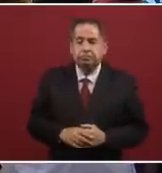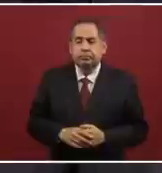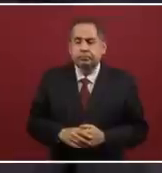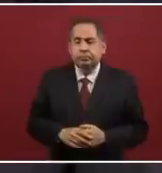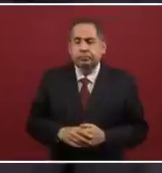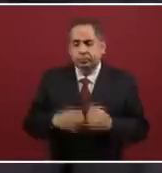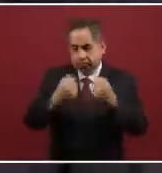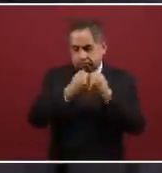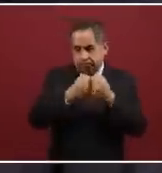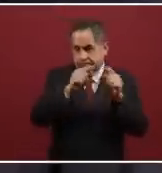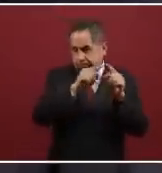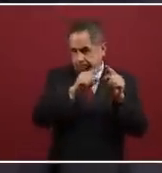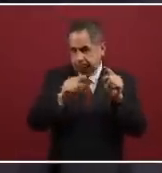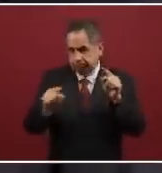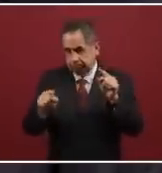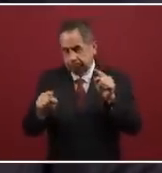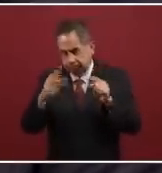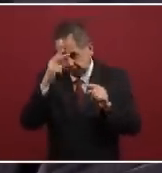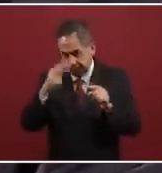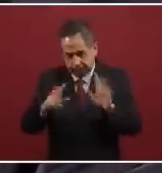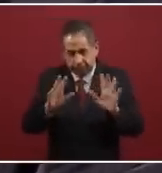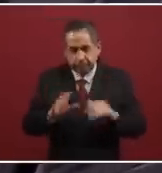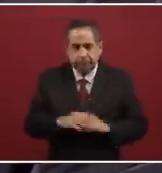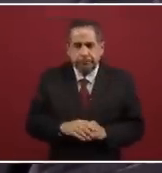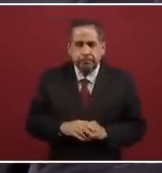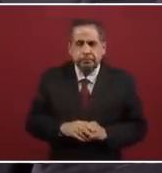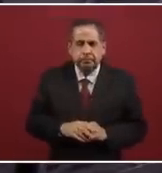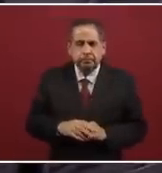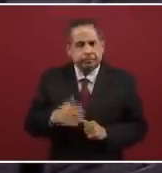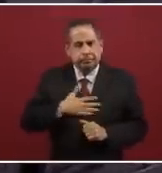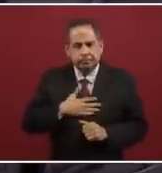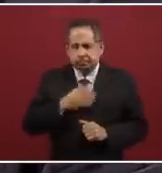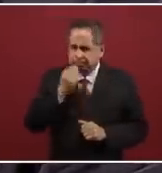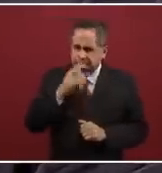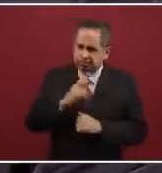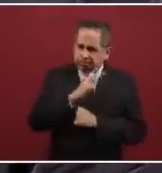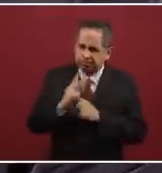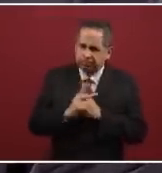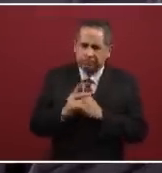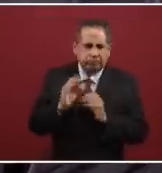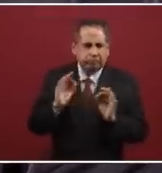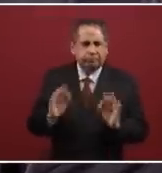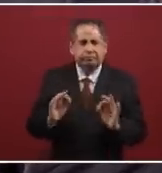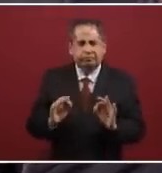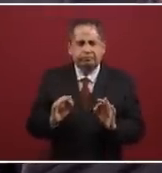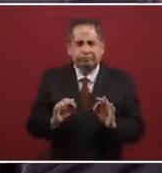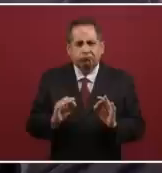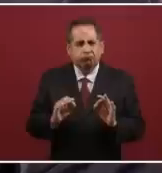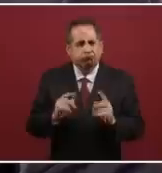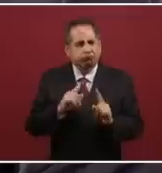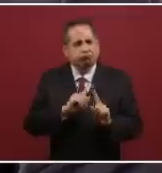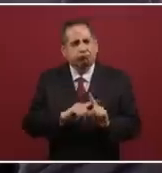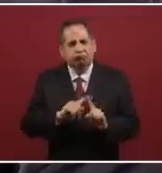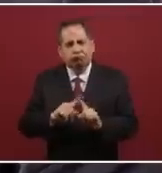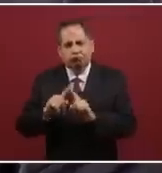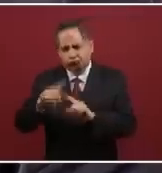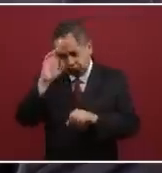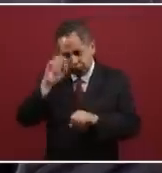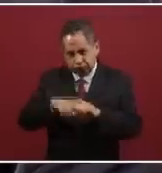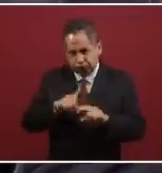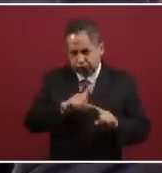todo es México, nuestro gran país, que es un mosaico